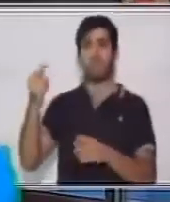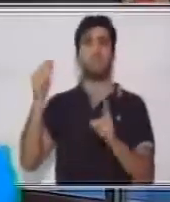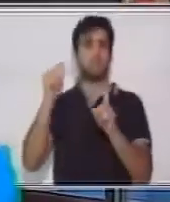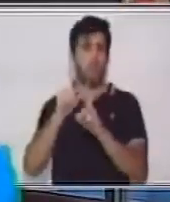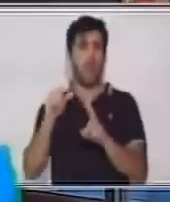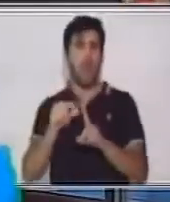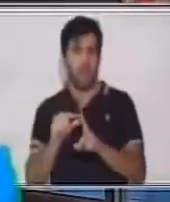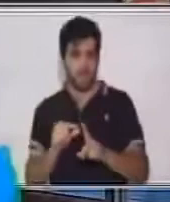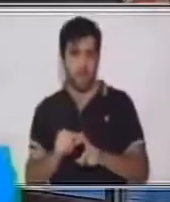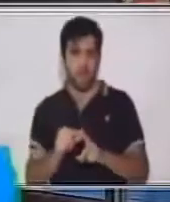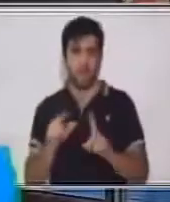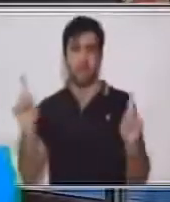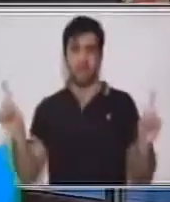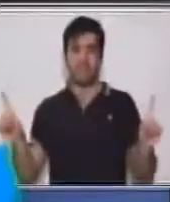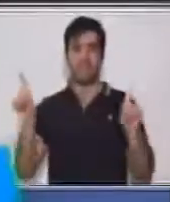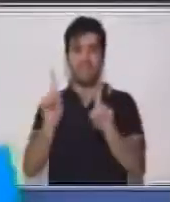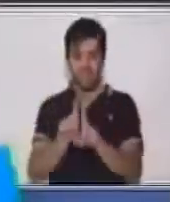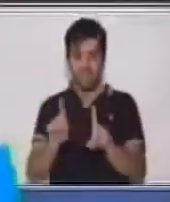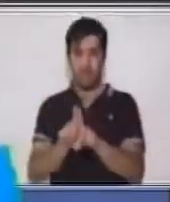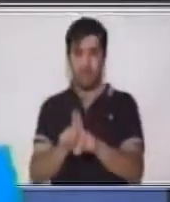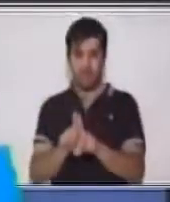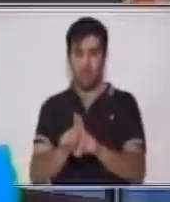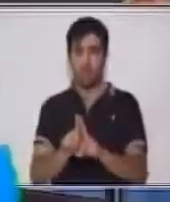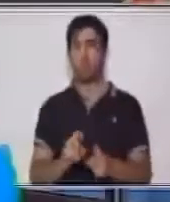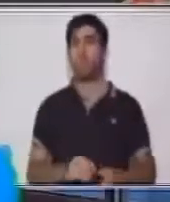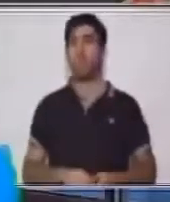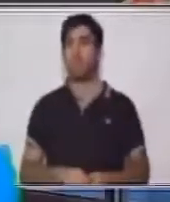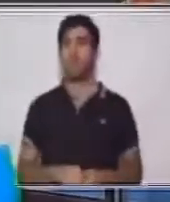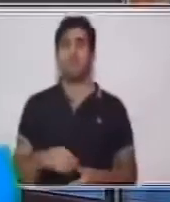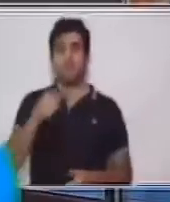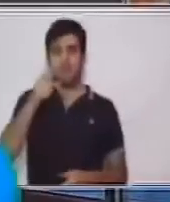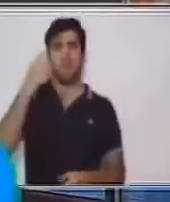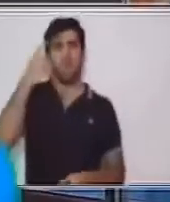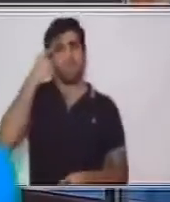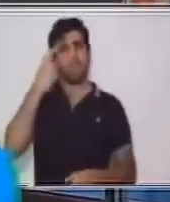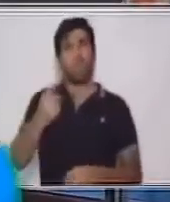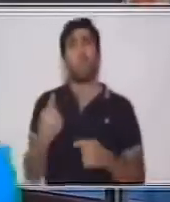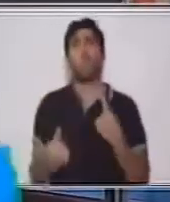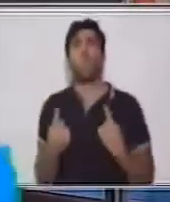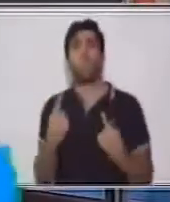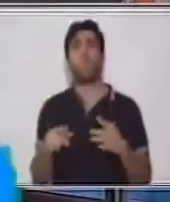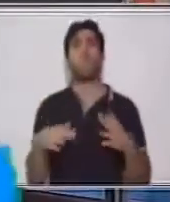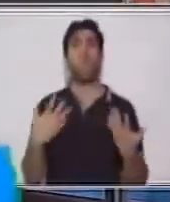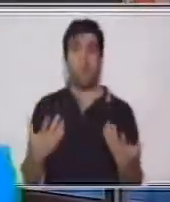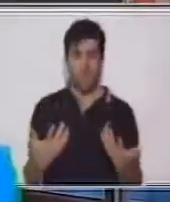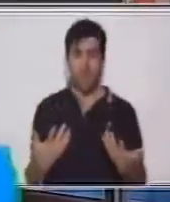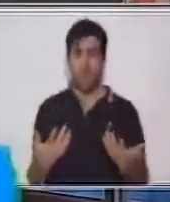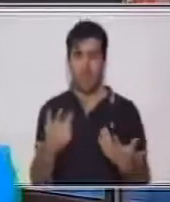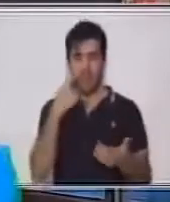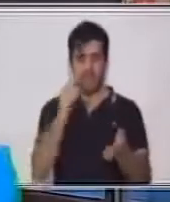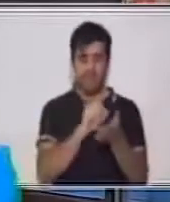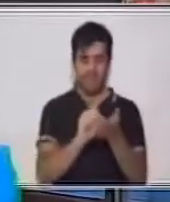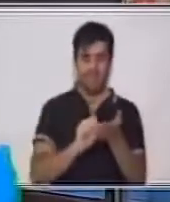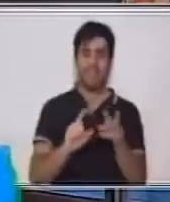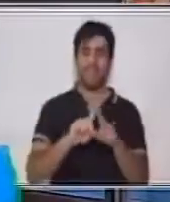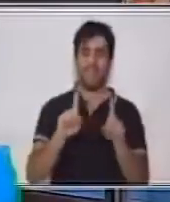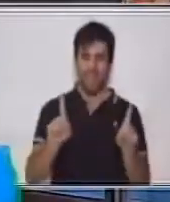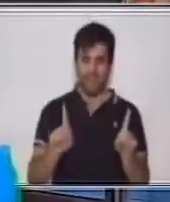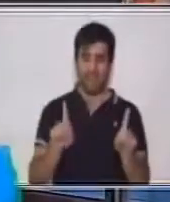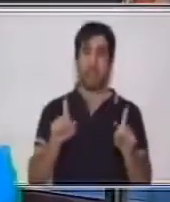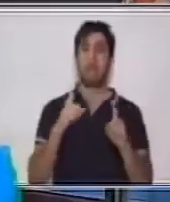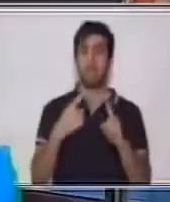palabras sinónimos. Vamos a descubrir cuáles son las palabras que se escriben diferente, pero que significan